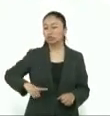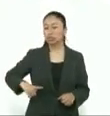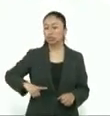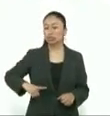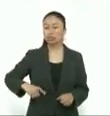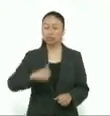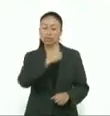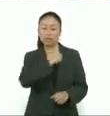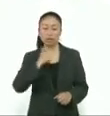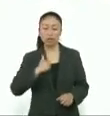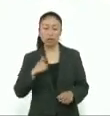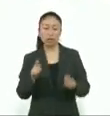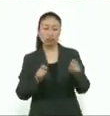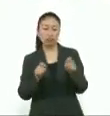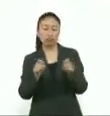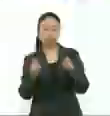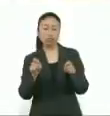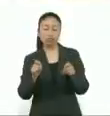nuestras alcaldías.